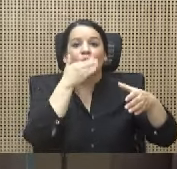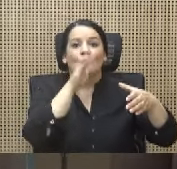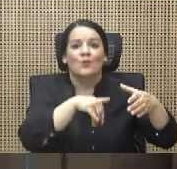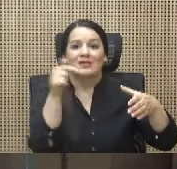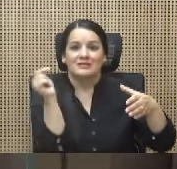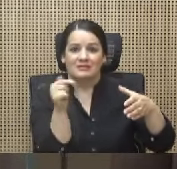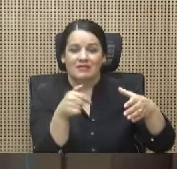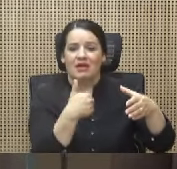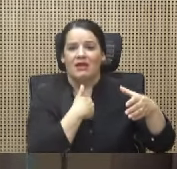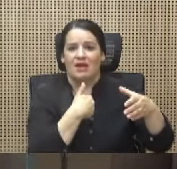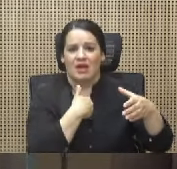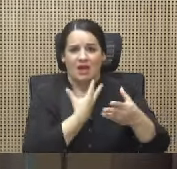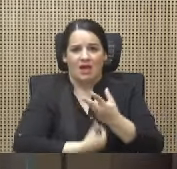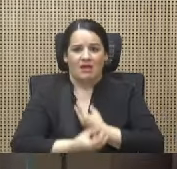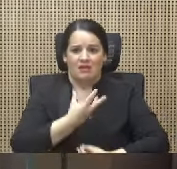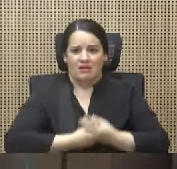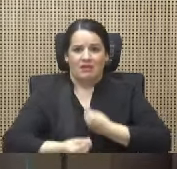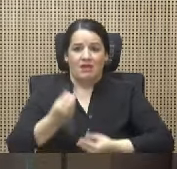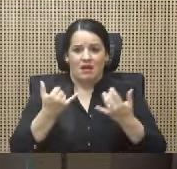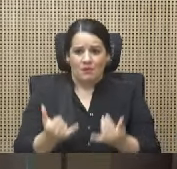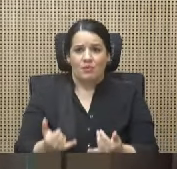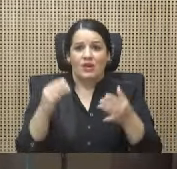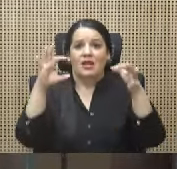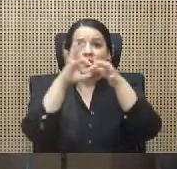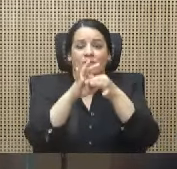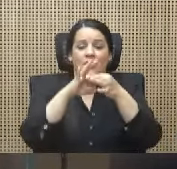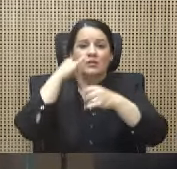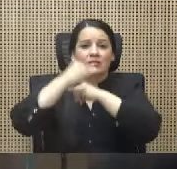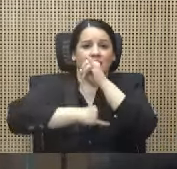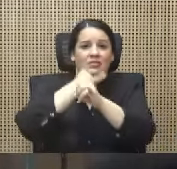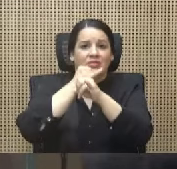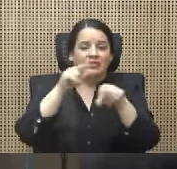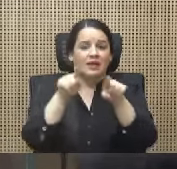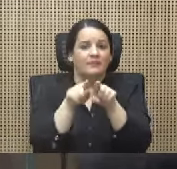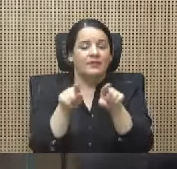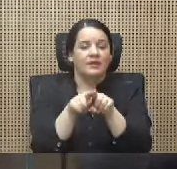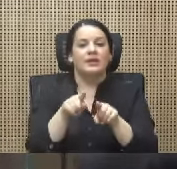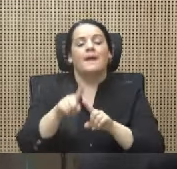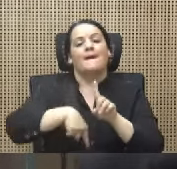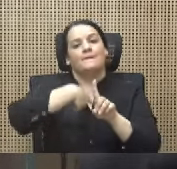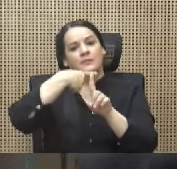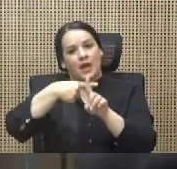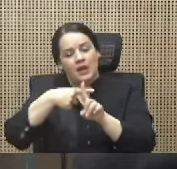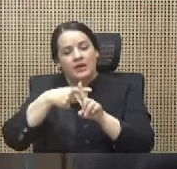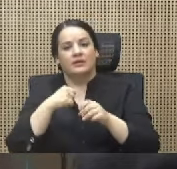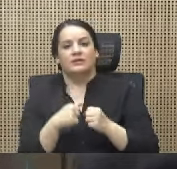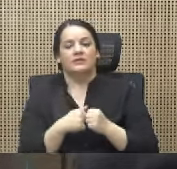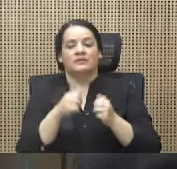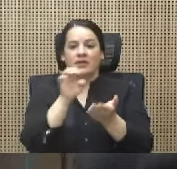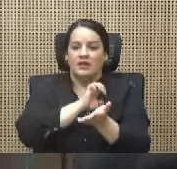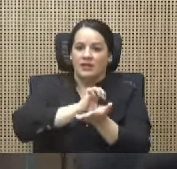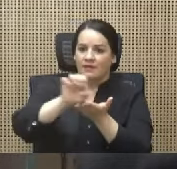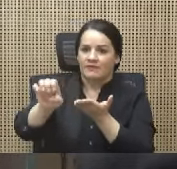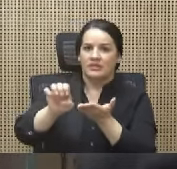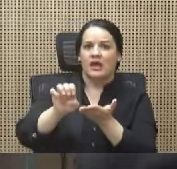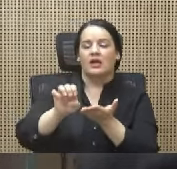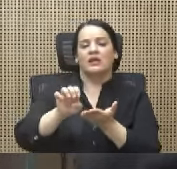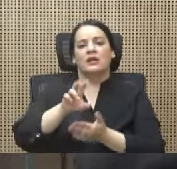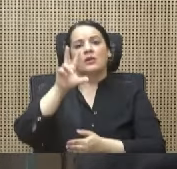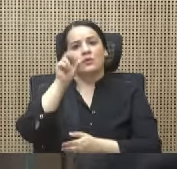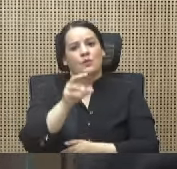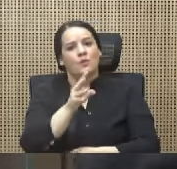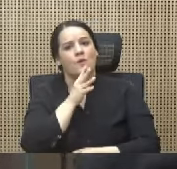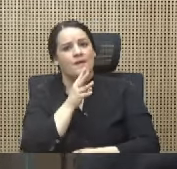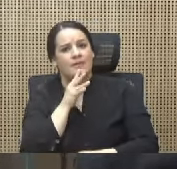sufriendo, de sus vínculos transnacionales y el evitar referirse a